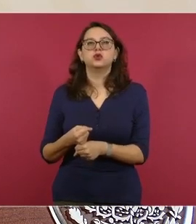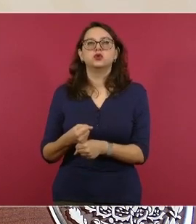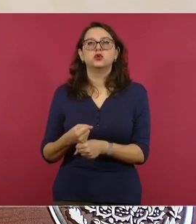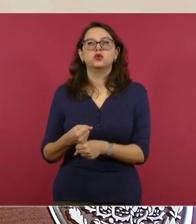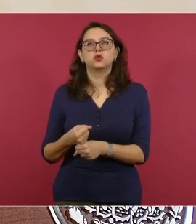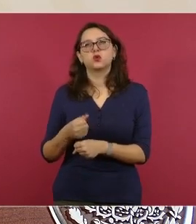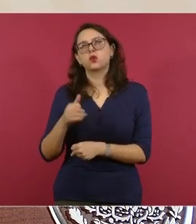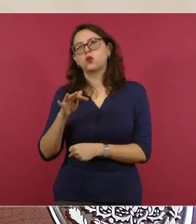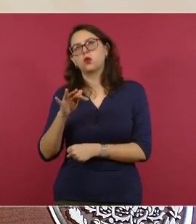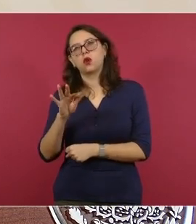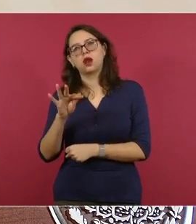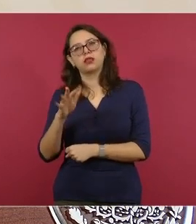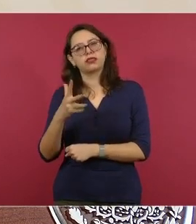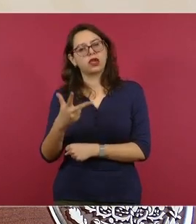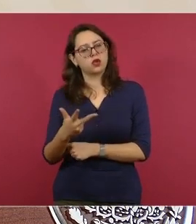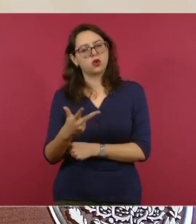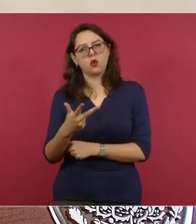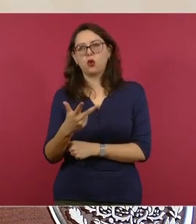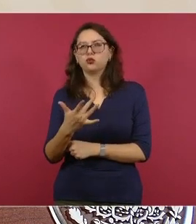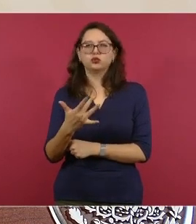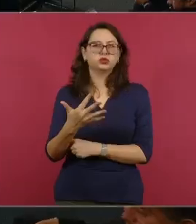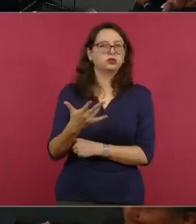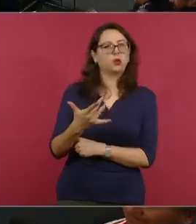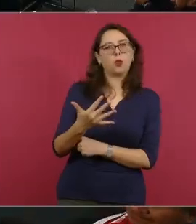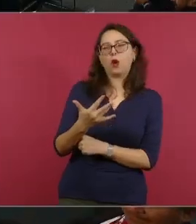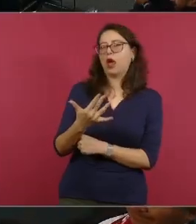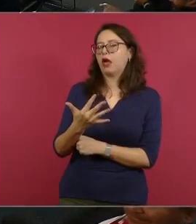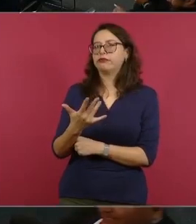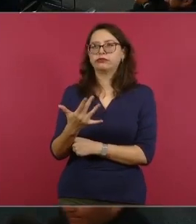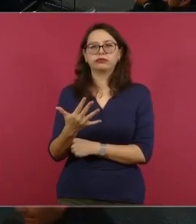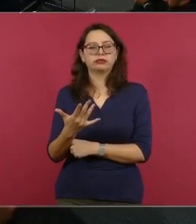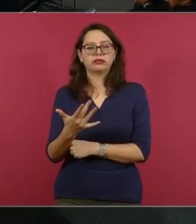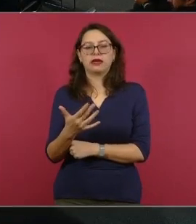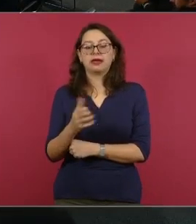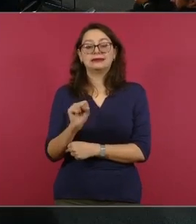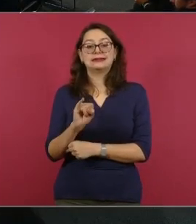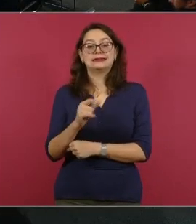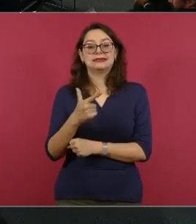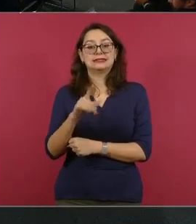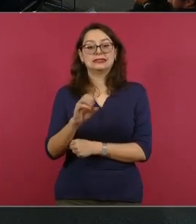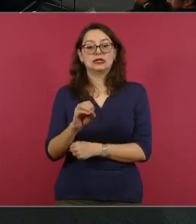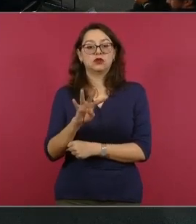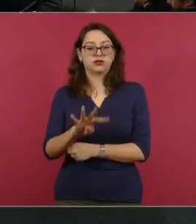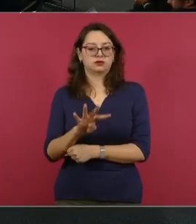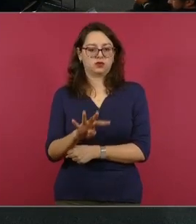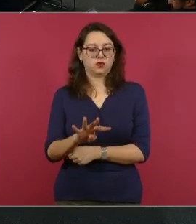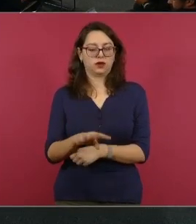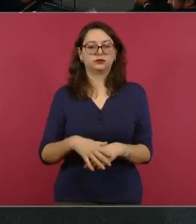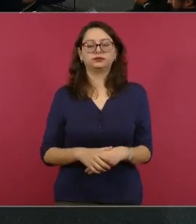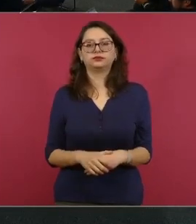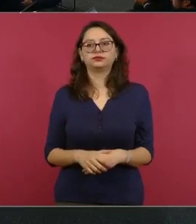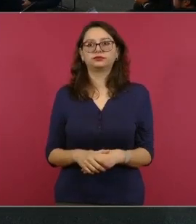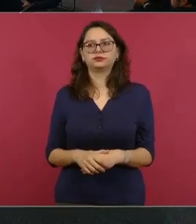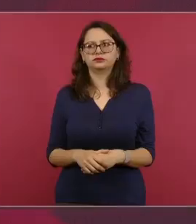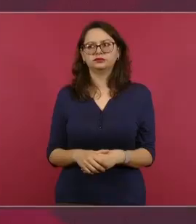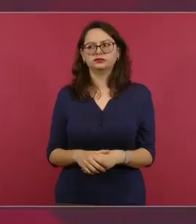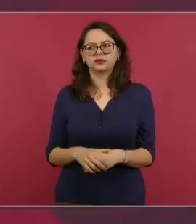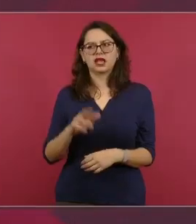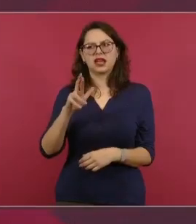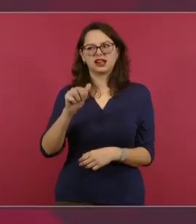como en el 48, como en el 50 del siglo XIX. Ramón Guerra,